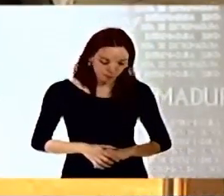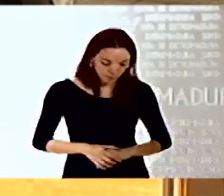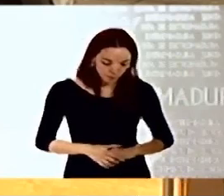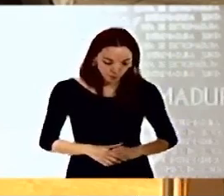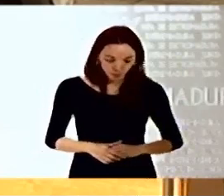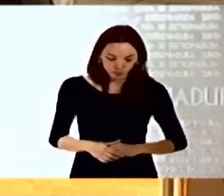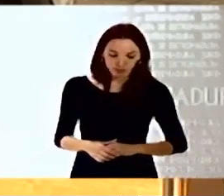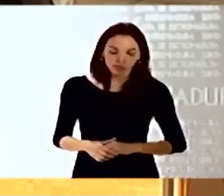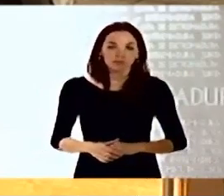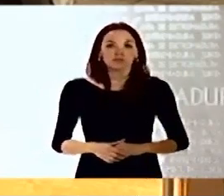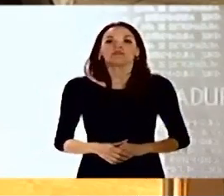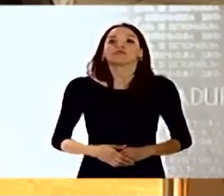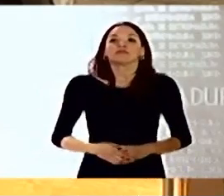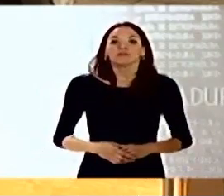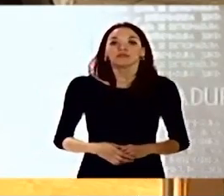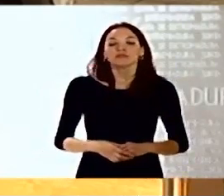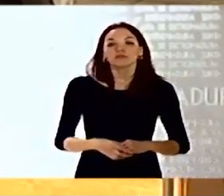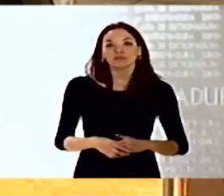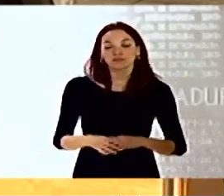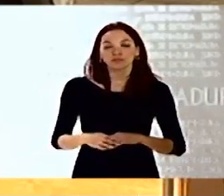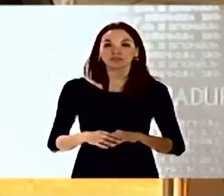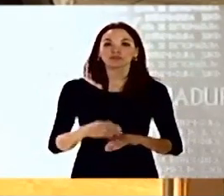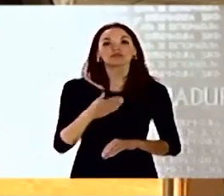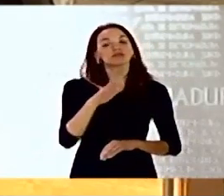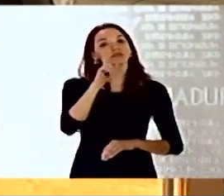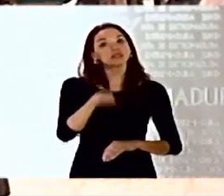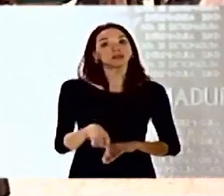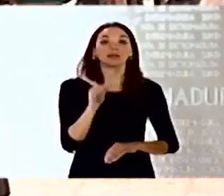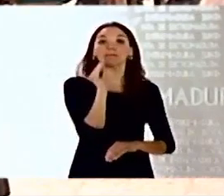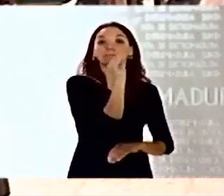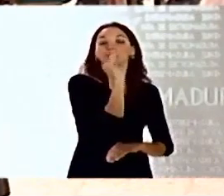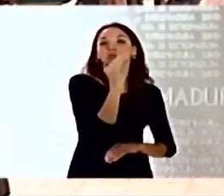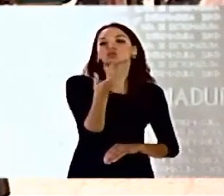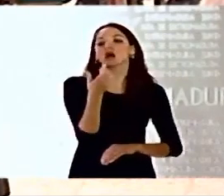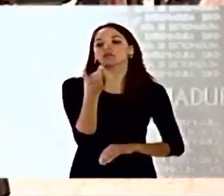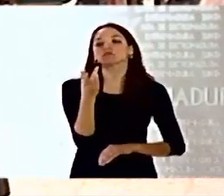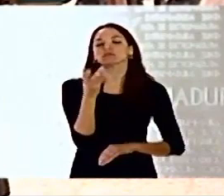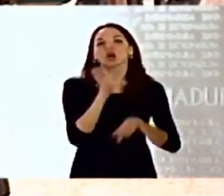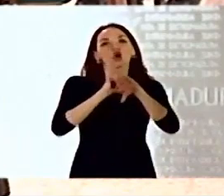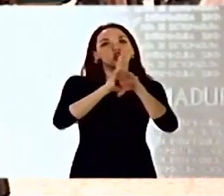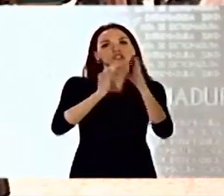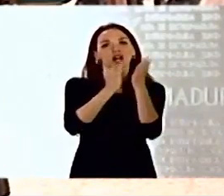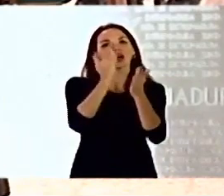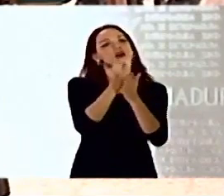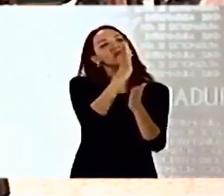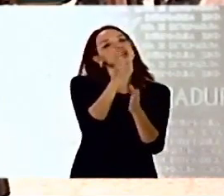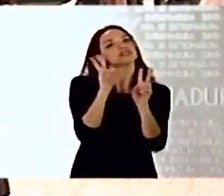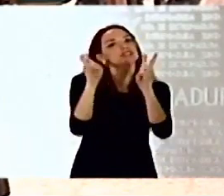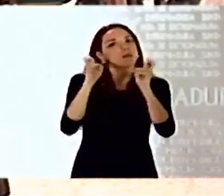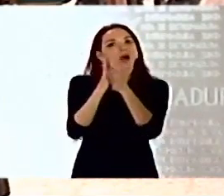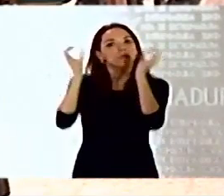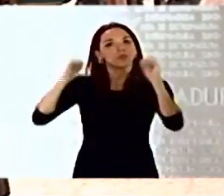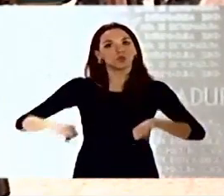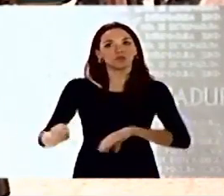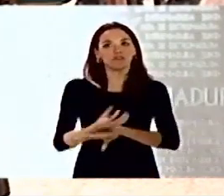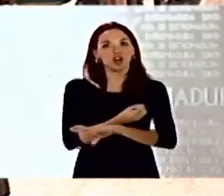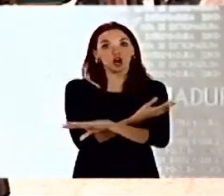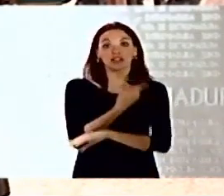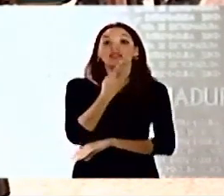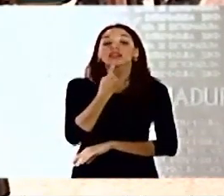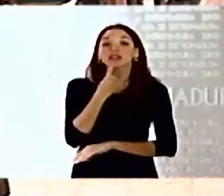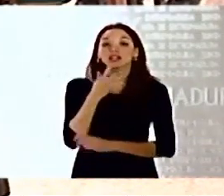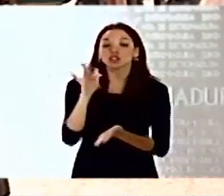Quería también una pregunta para la consejera portavoces acerca de la reunión del Pacto por el Ferrocarril. Se dijo que en